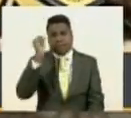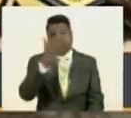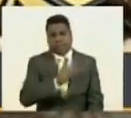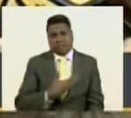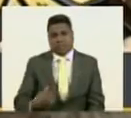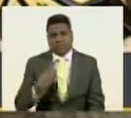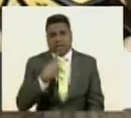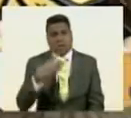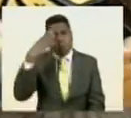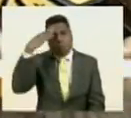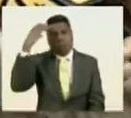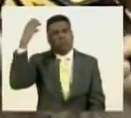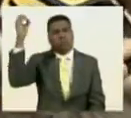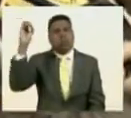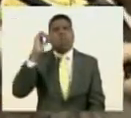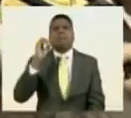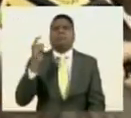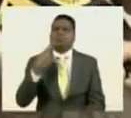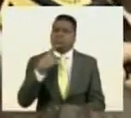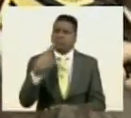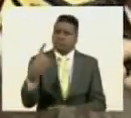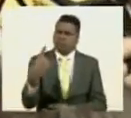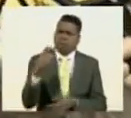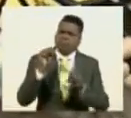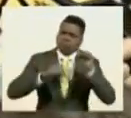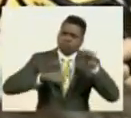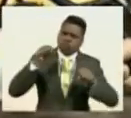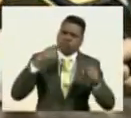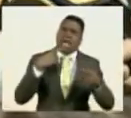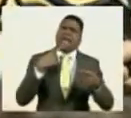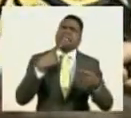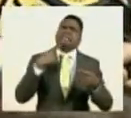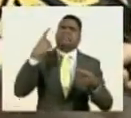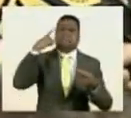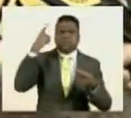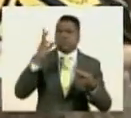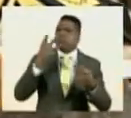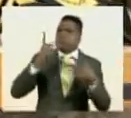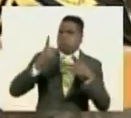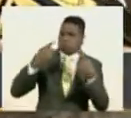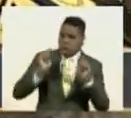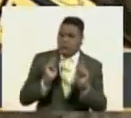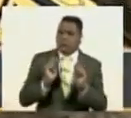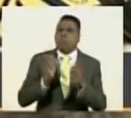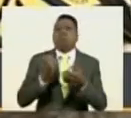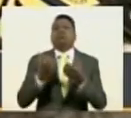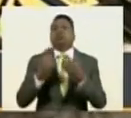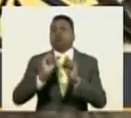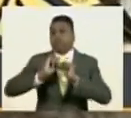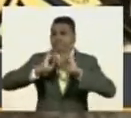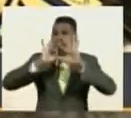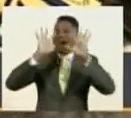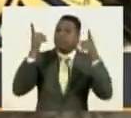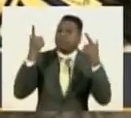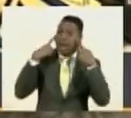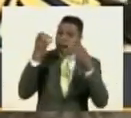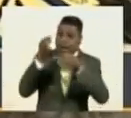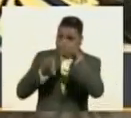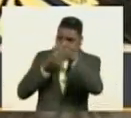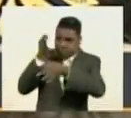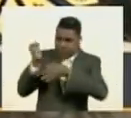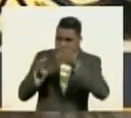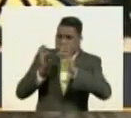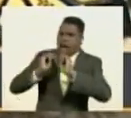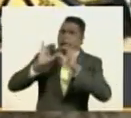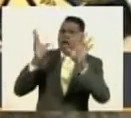sus opiniones, han expresado sus dudas, hemos intentado aclararlas. En primer lugar, que no se trata